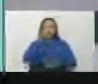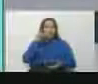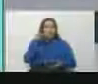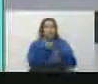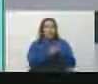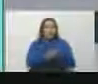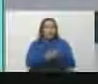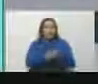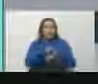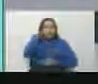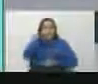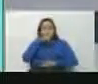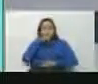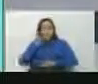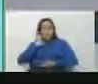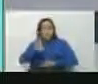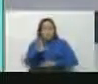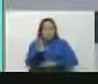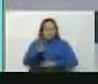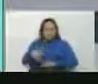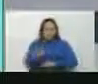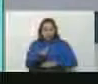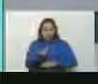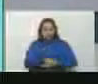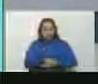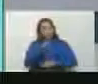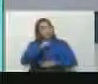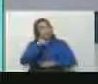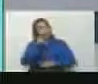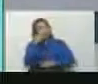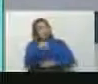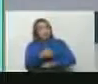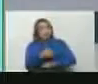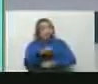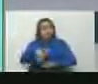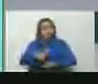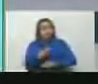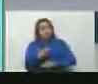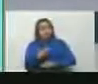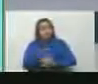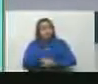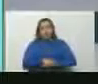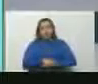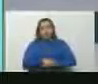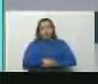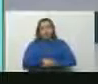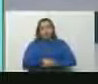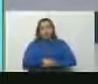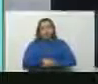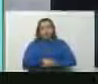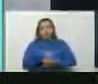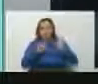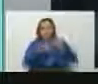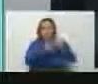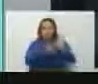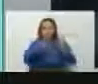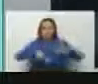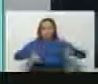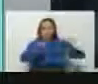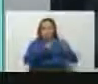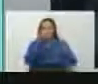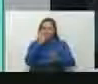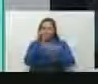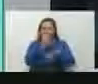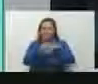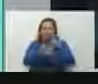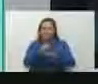bien. ¿No se puede destacar? Sí, dices bien. Para uno intronizar, para uno introyectar valores, tiene que hacer